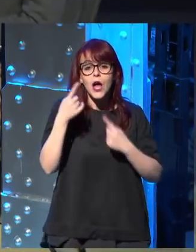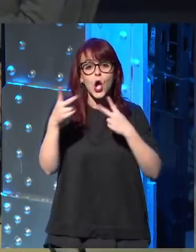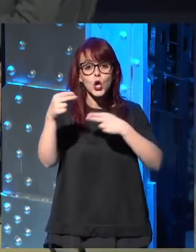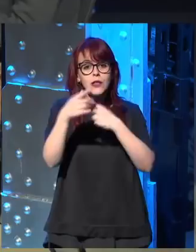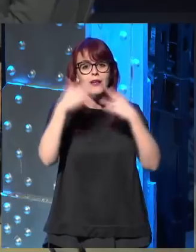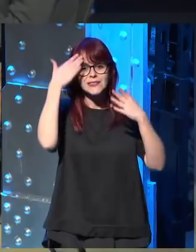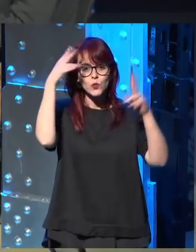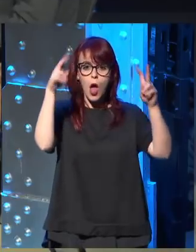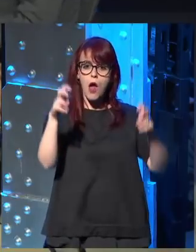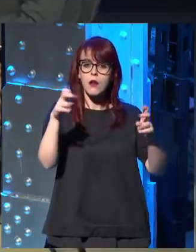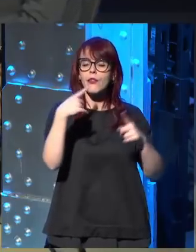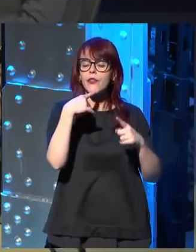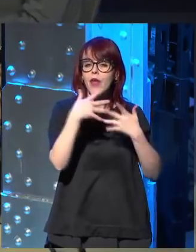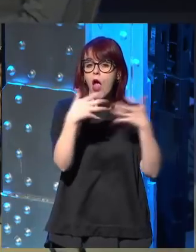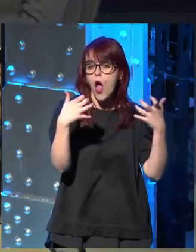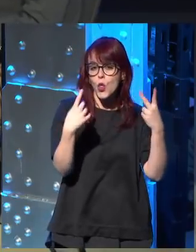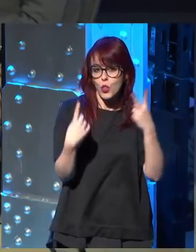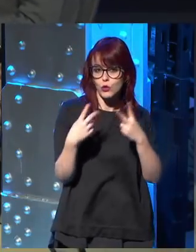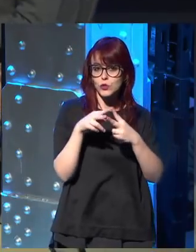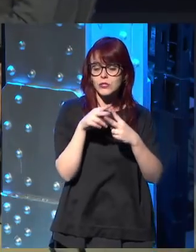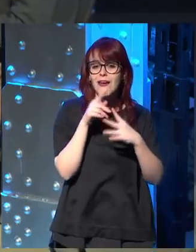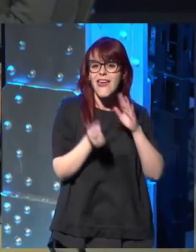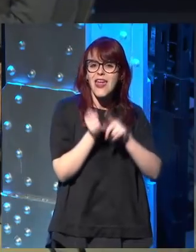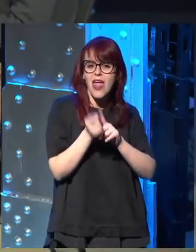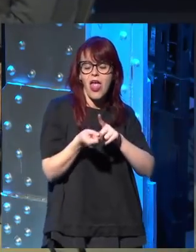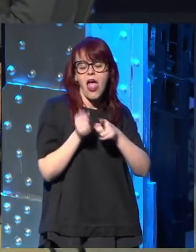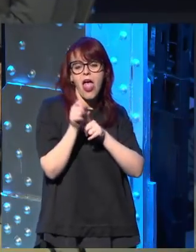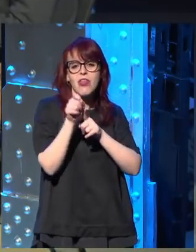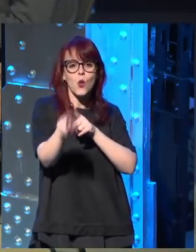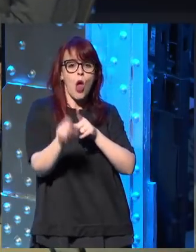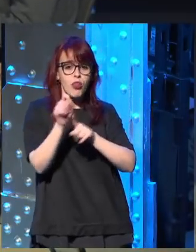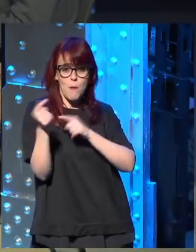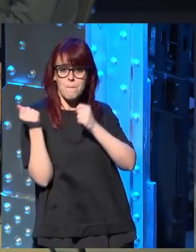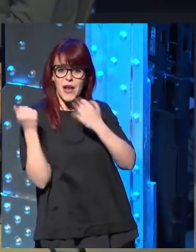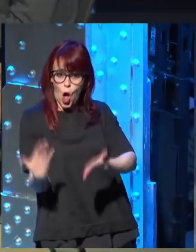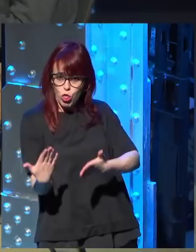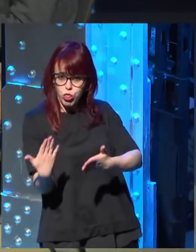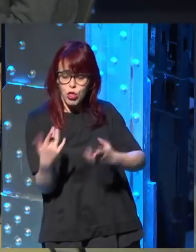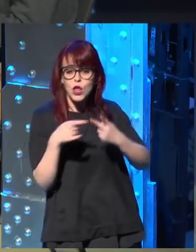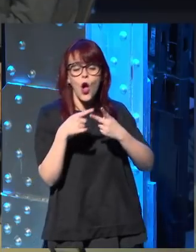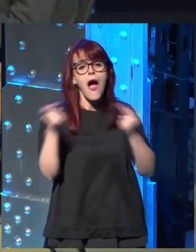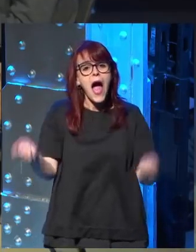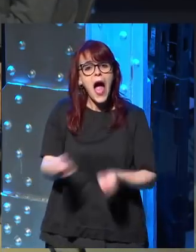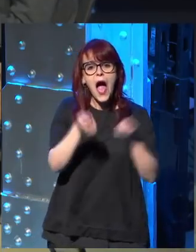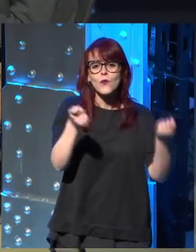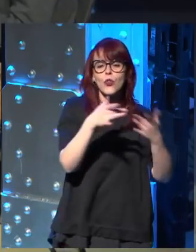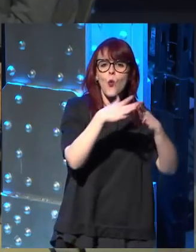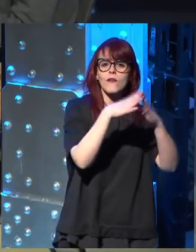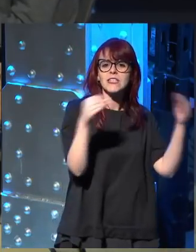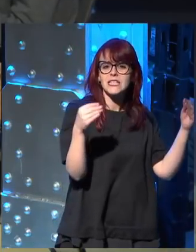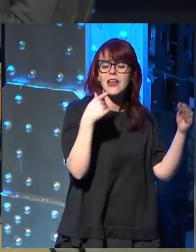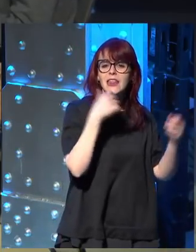2 titulares, uno que ponía eyaculación precoz y otro que ponía de un anuncio de una